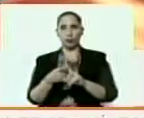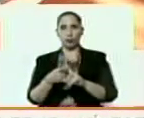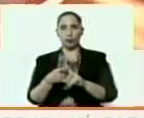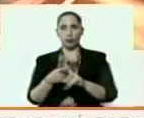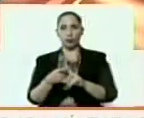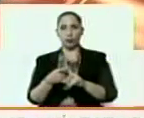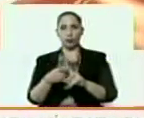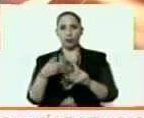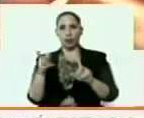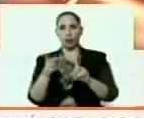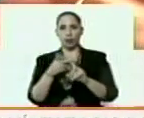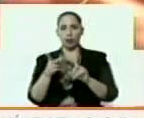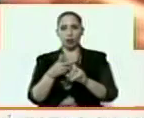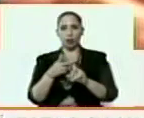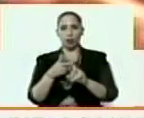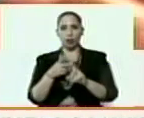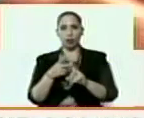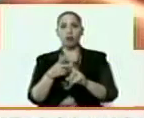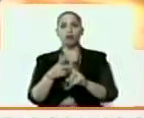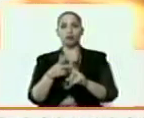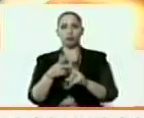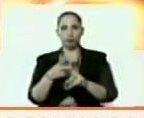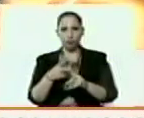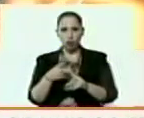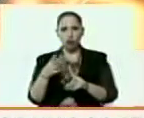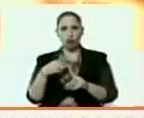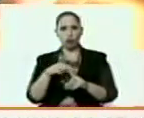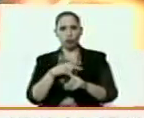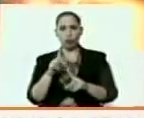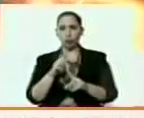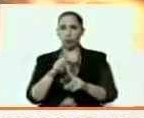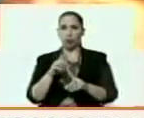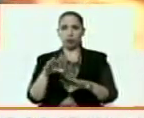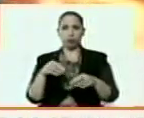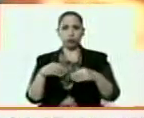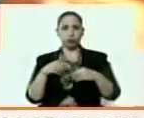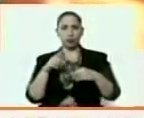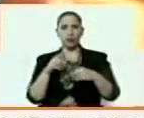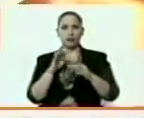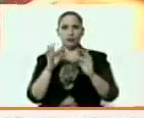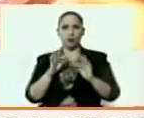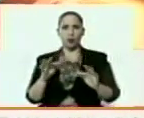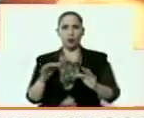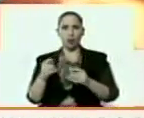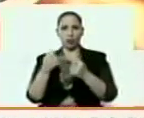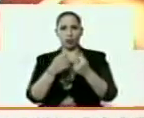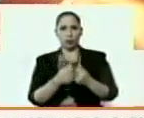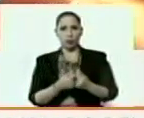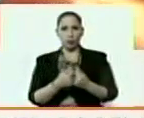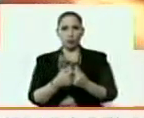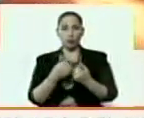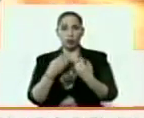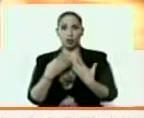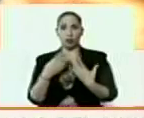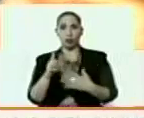y el otro ha sido la intervención cambiaria. Si nosotros no hubiésemos tomado esas medidas económicas, bueno, yo no te quiero decir lo que estaría haciendo ahorita